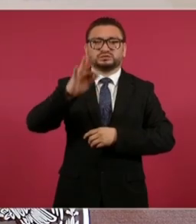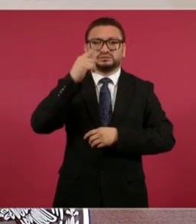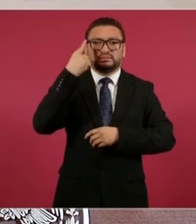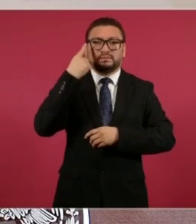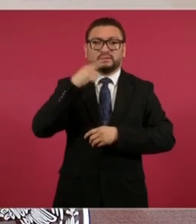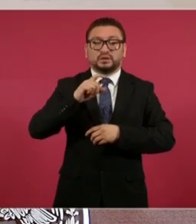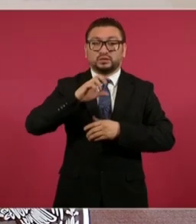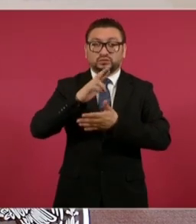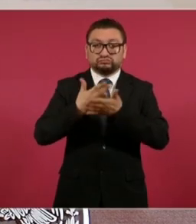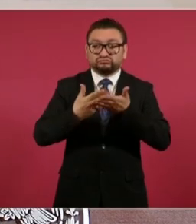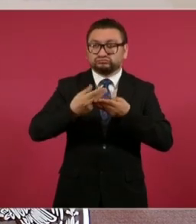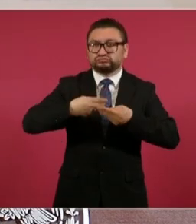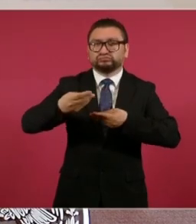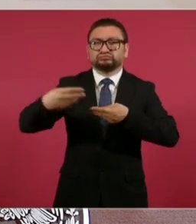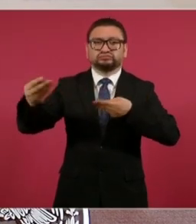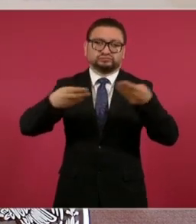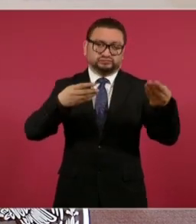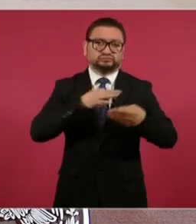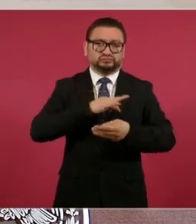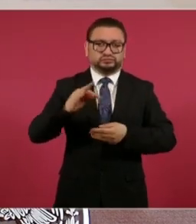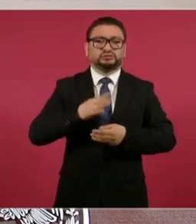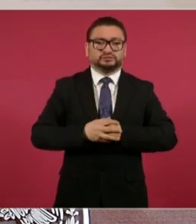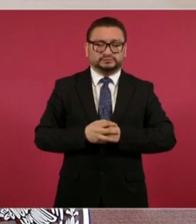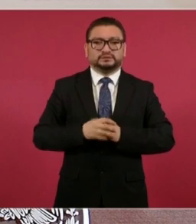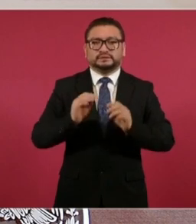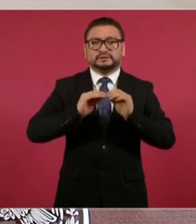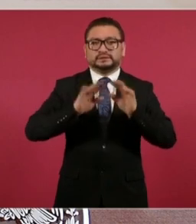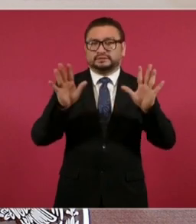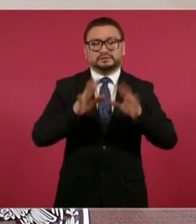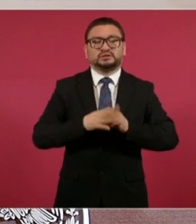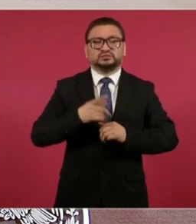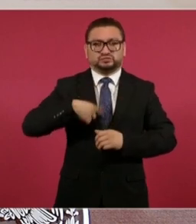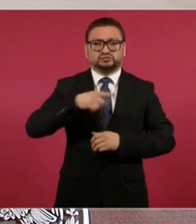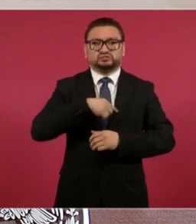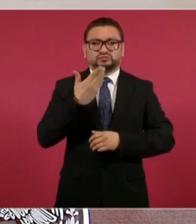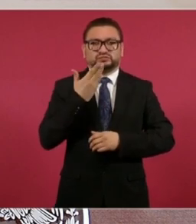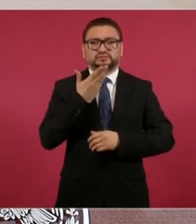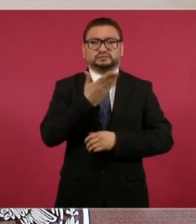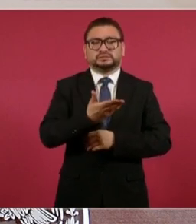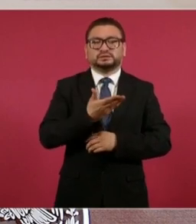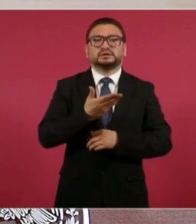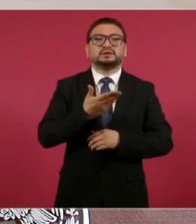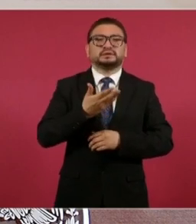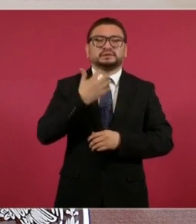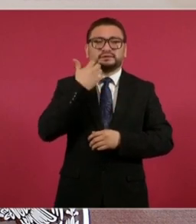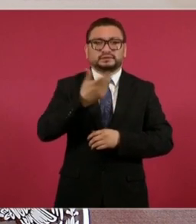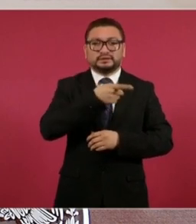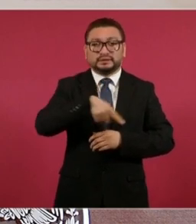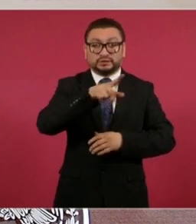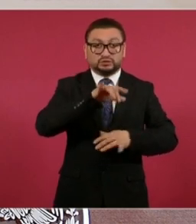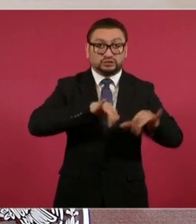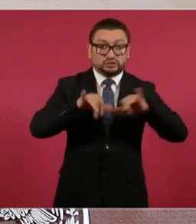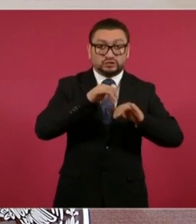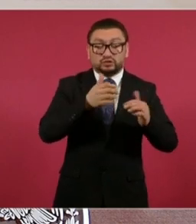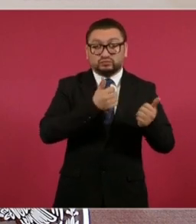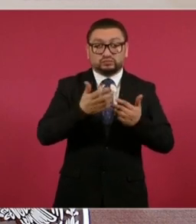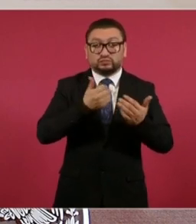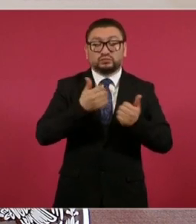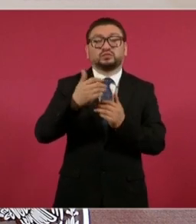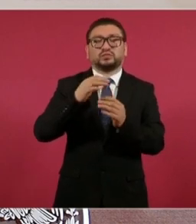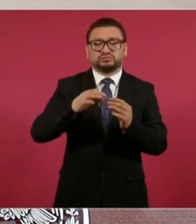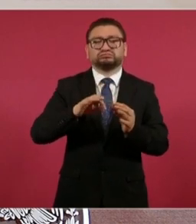eh surtidas eh exigir desde luego eh que los eh proveedores cumplan